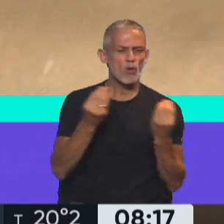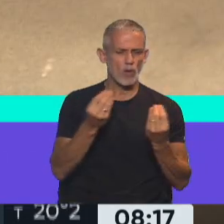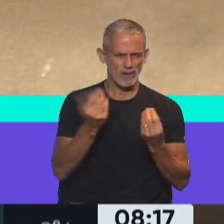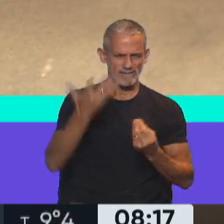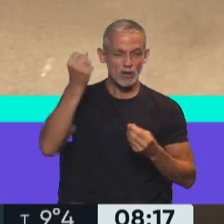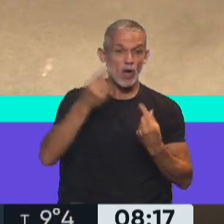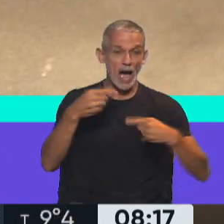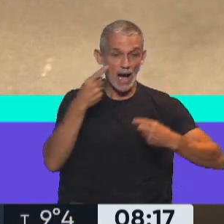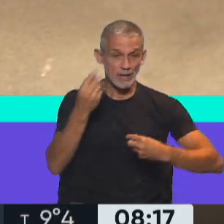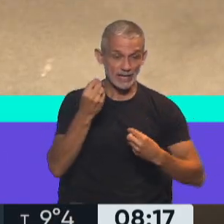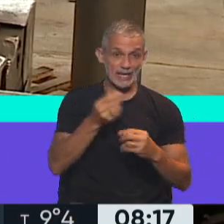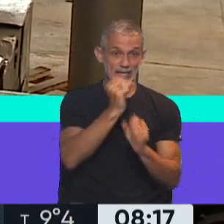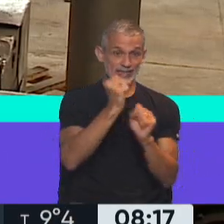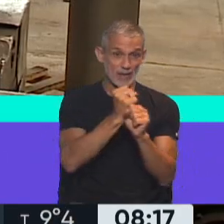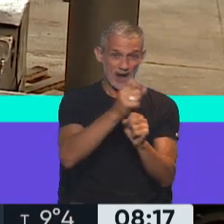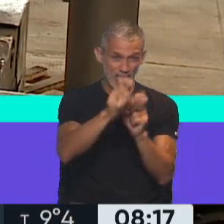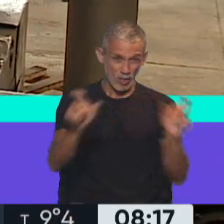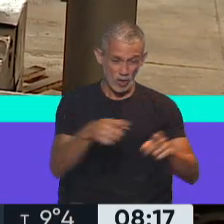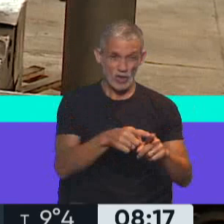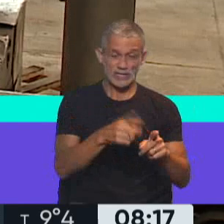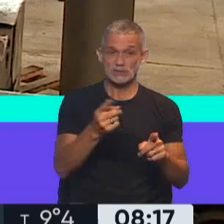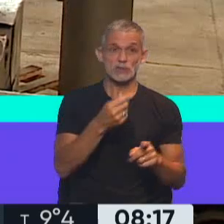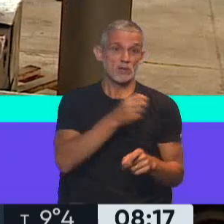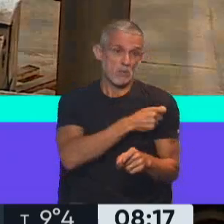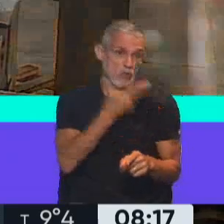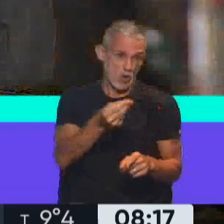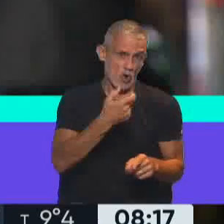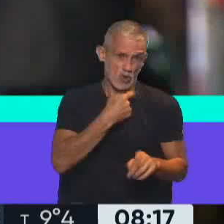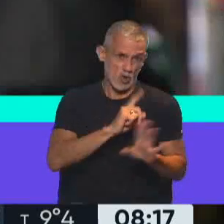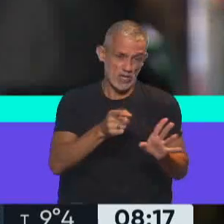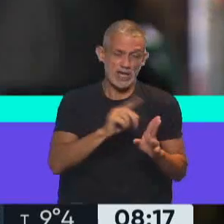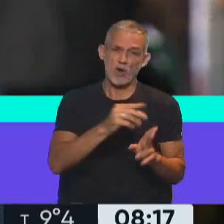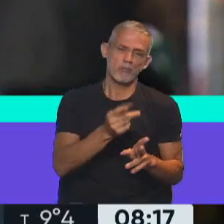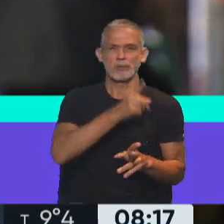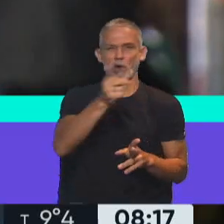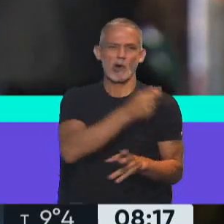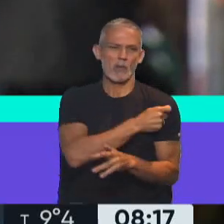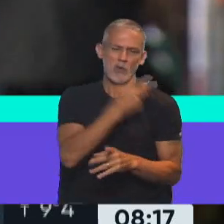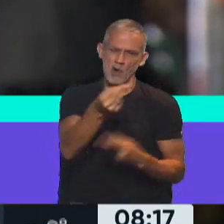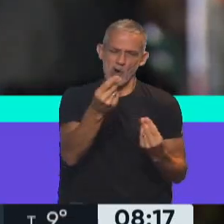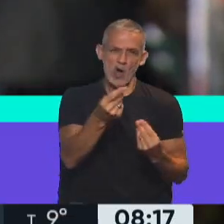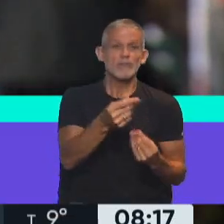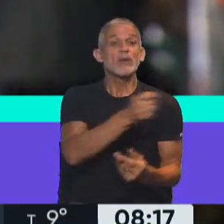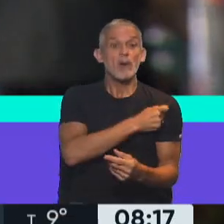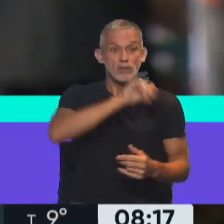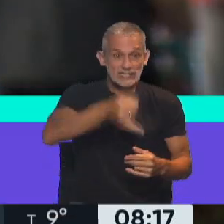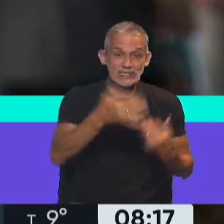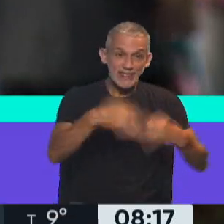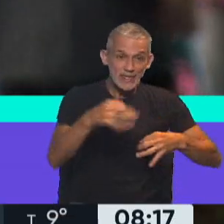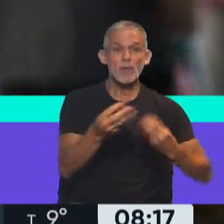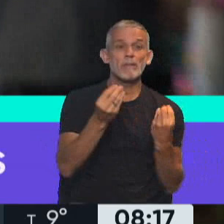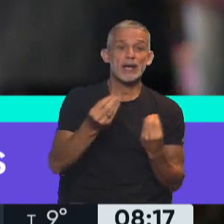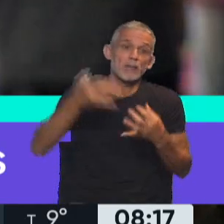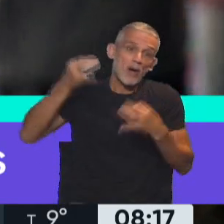conseguir que los trabajadores que no se quieren vacunar, o los antivacuna, logren vacunarse para